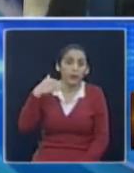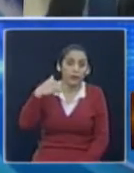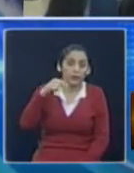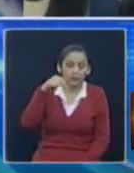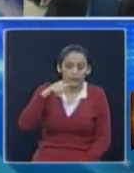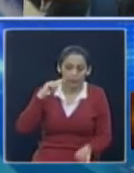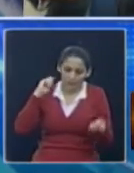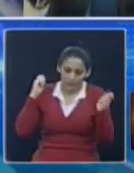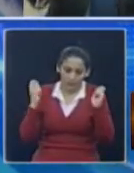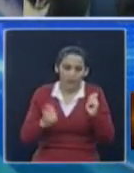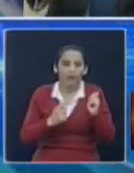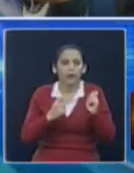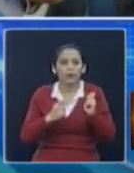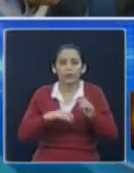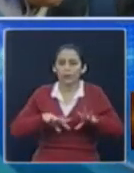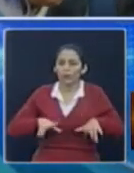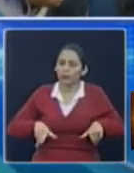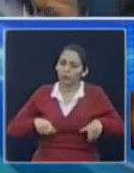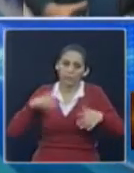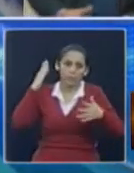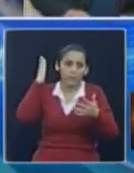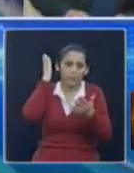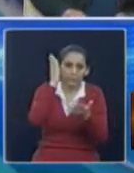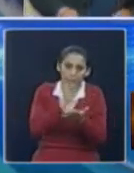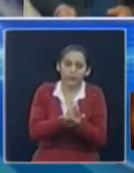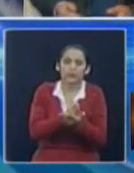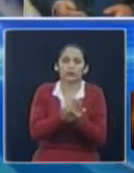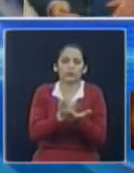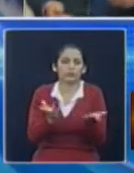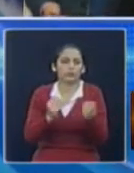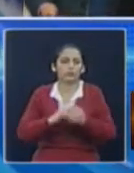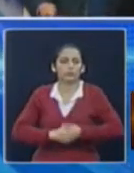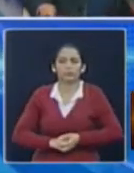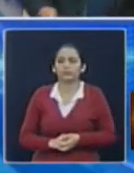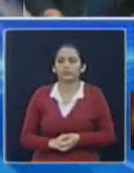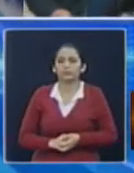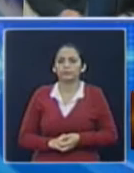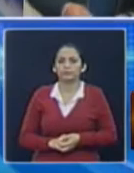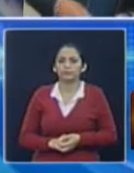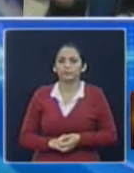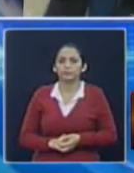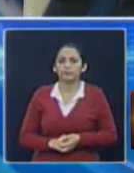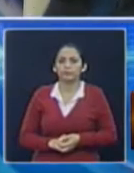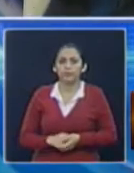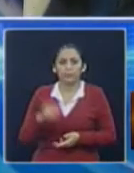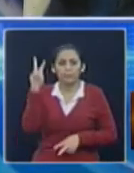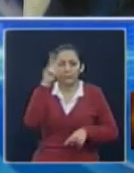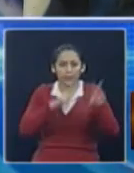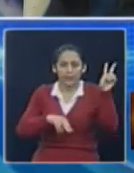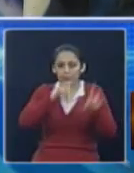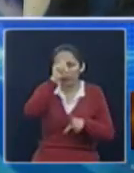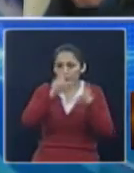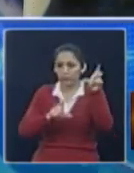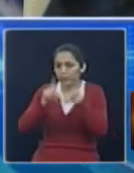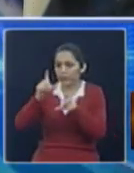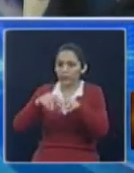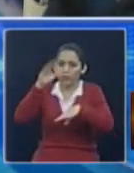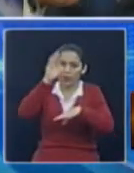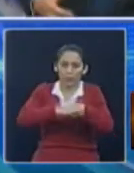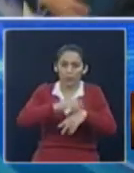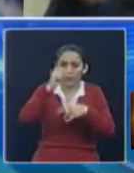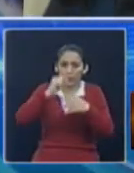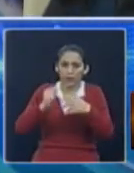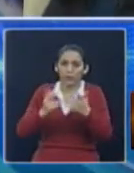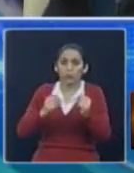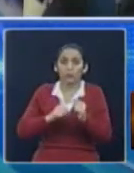la lucha contra la corrupción, de tratar de descubrir ilícitos no solamente en el tema Petroecuador, hay otros